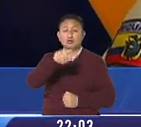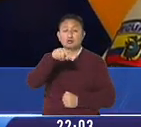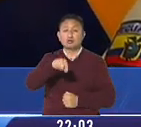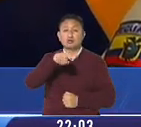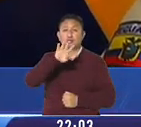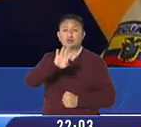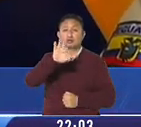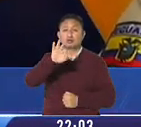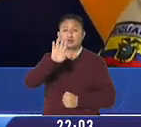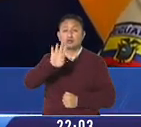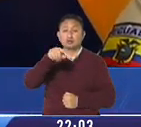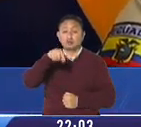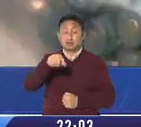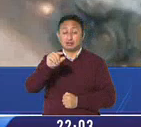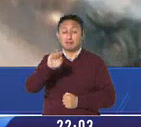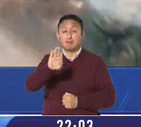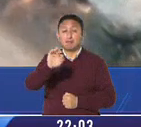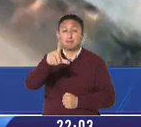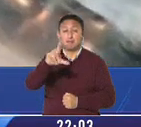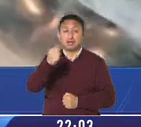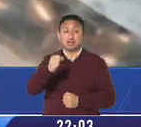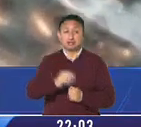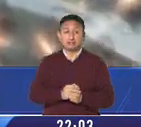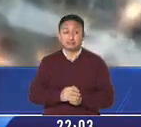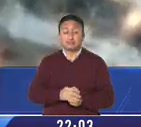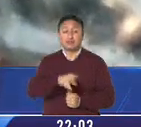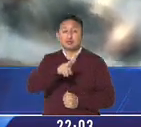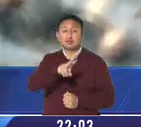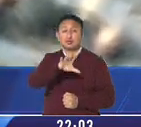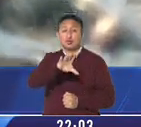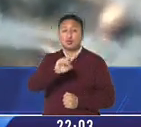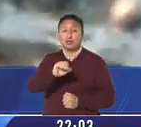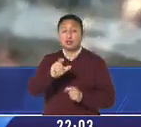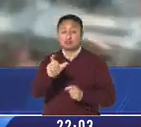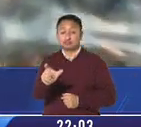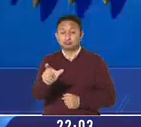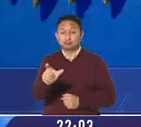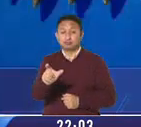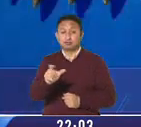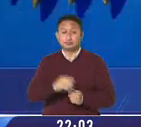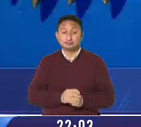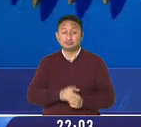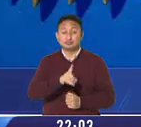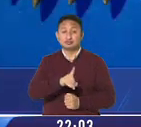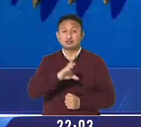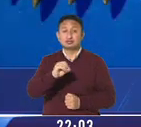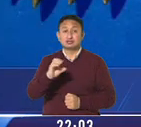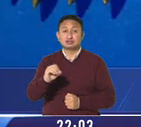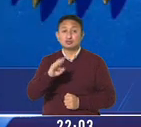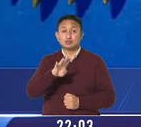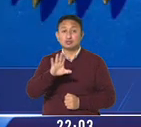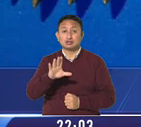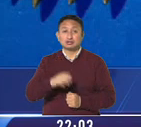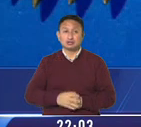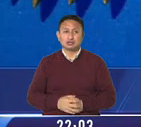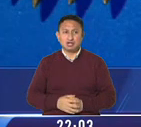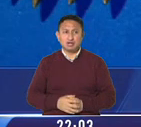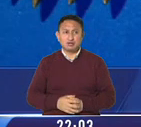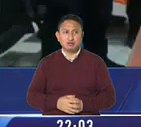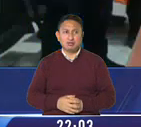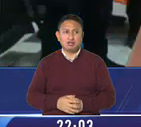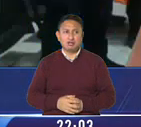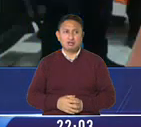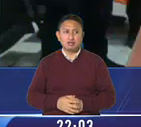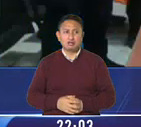4.494 cartuchos calibre 9 milímetros. 250 cartuchos 38, 100 cartuchos calibre 45, 100